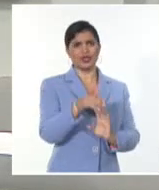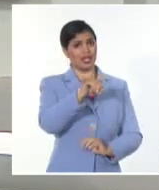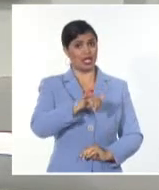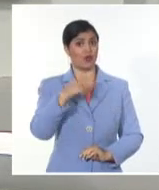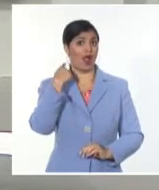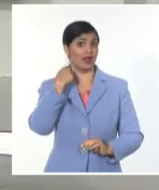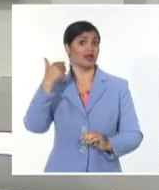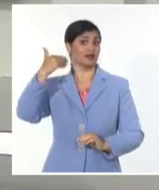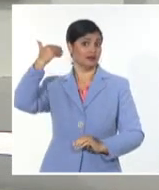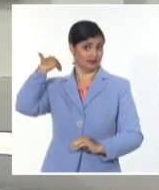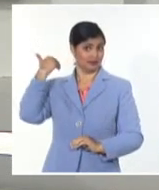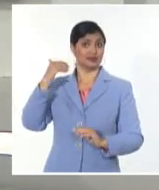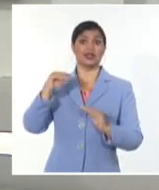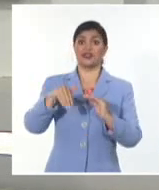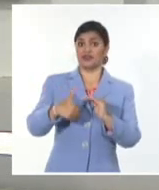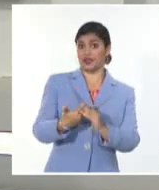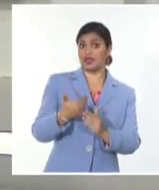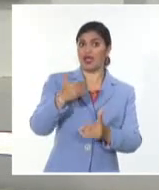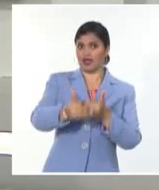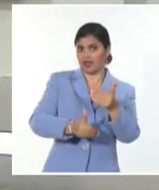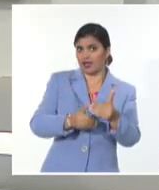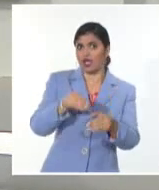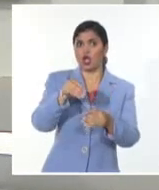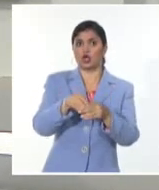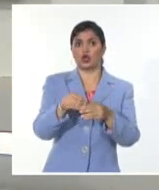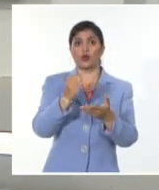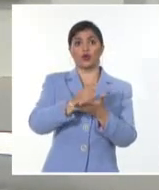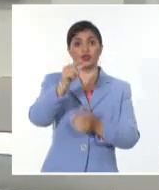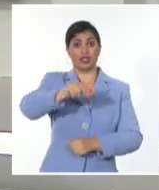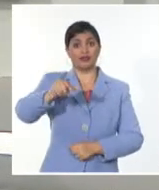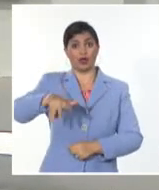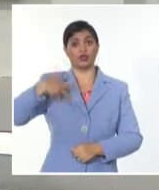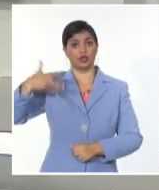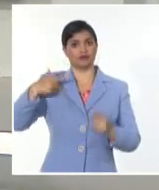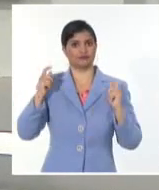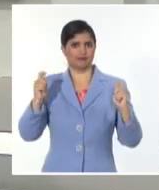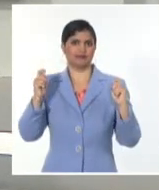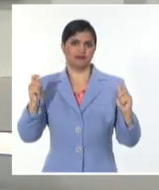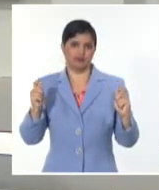estadounidense y que ha contagiado a los de otras partes del mundo. Así me despido, hasta un próximo encuentro.